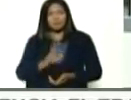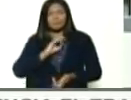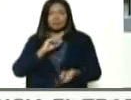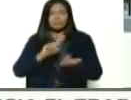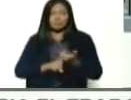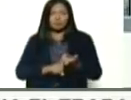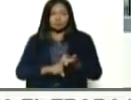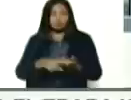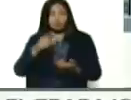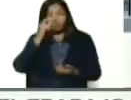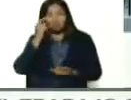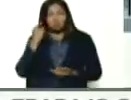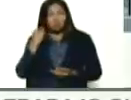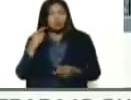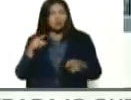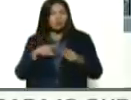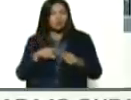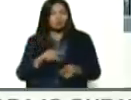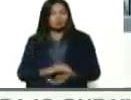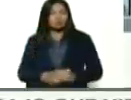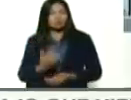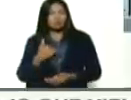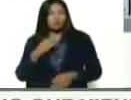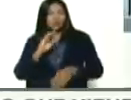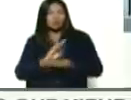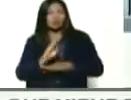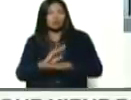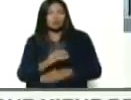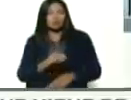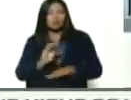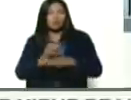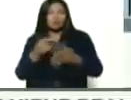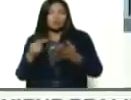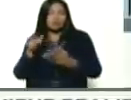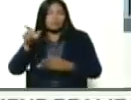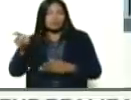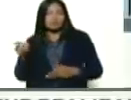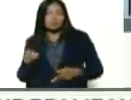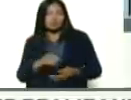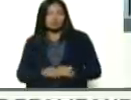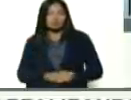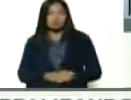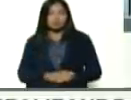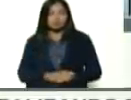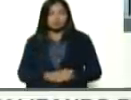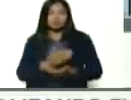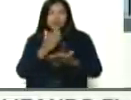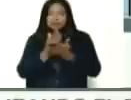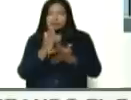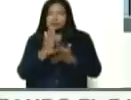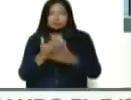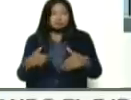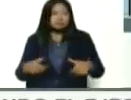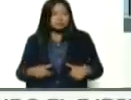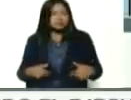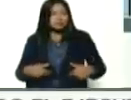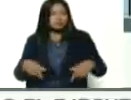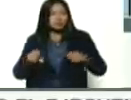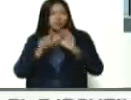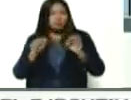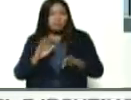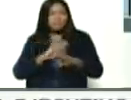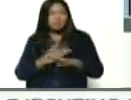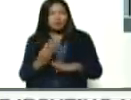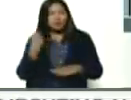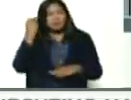tu esposo si tú te cuidas cuida a los demás siempre yo siempre insiste porque